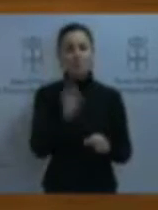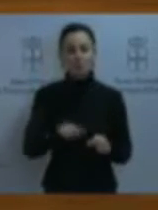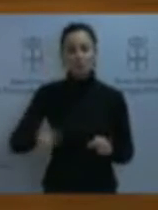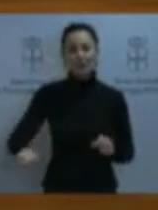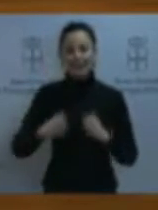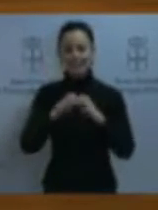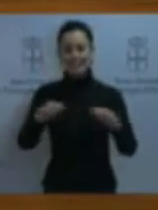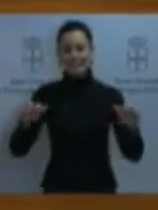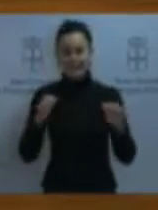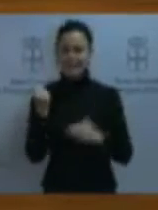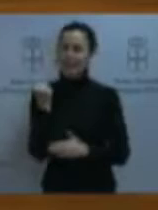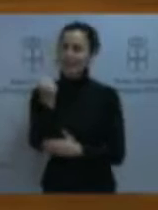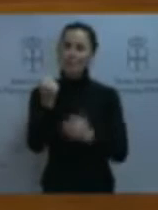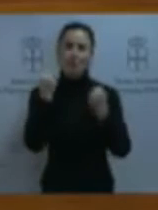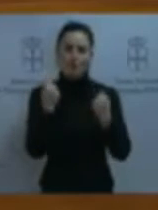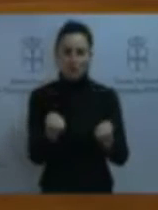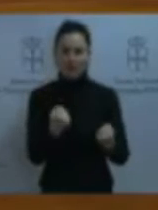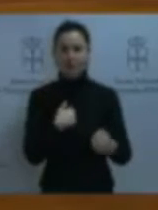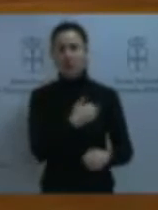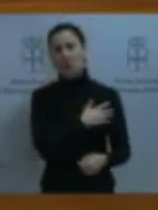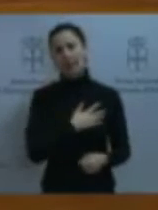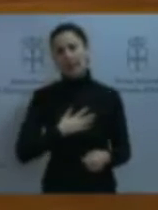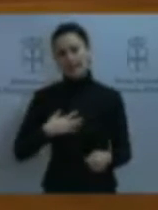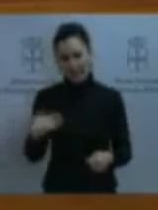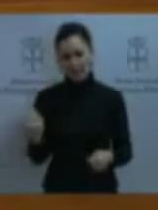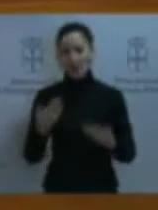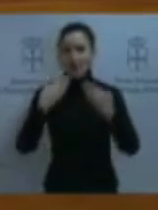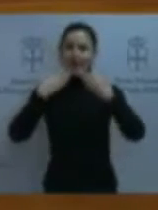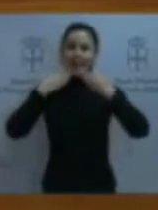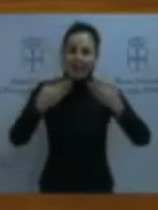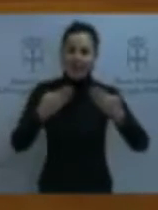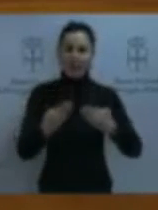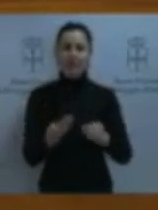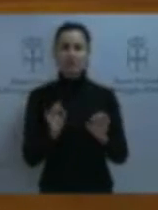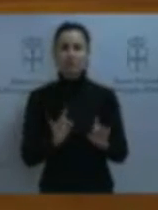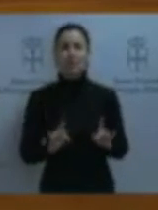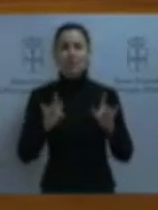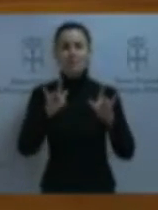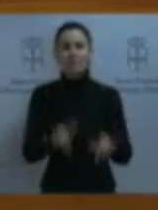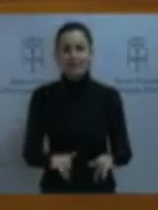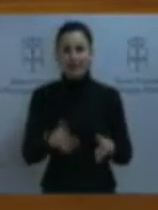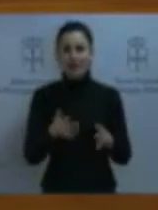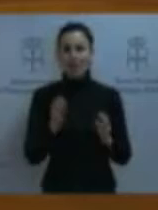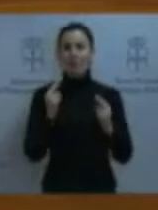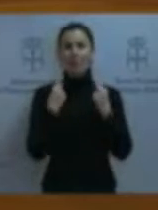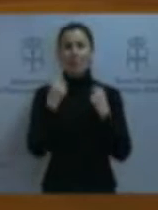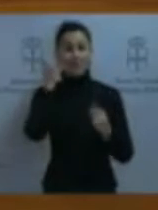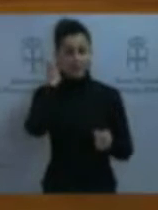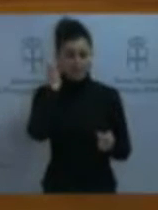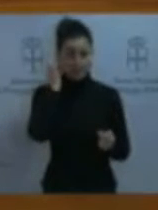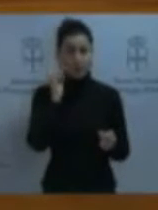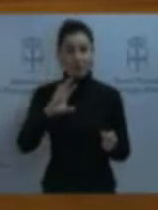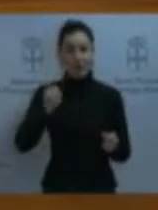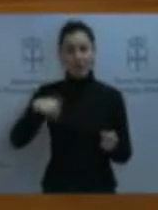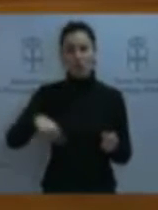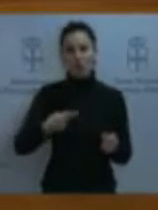aprovechar para agradecer la implicación también personal de la diputada Concha Massa, que desde el principio